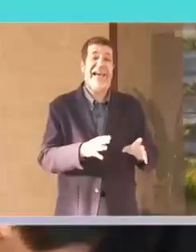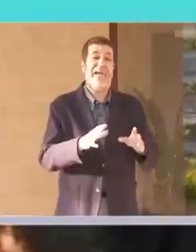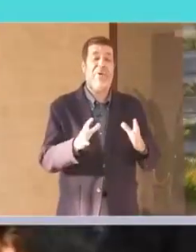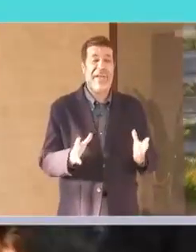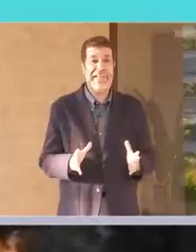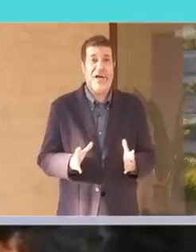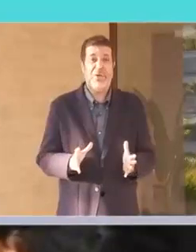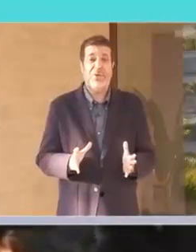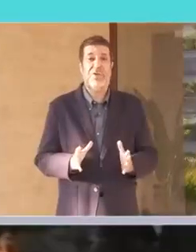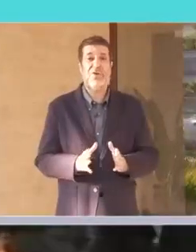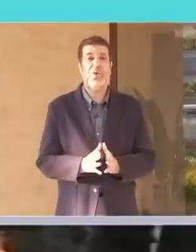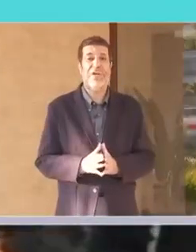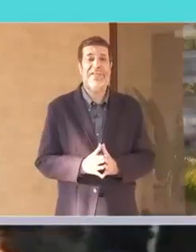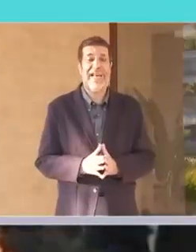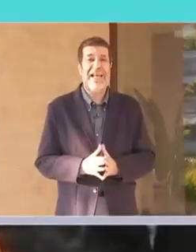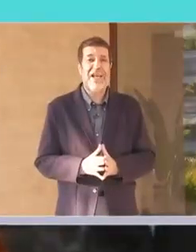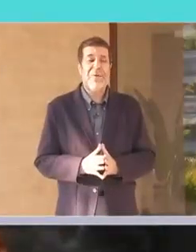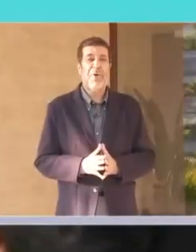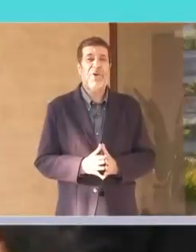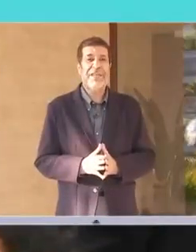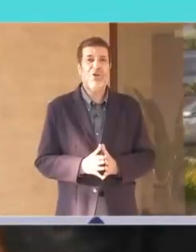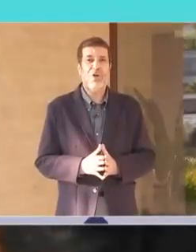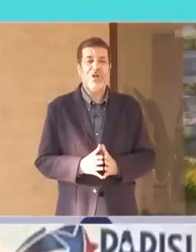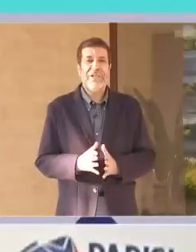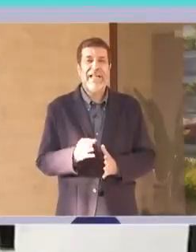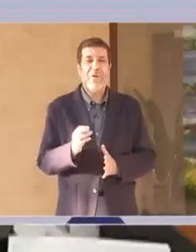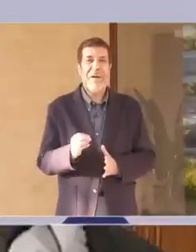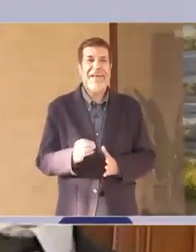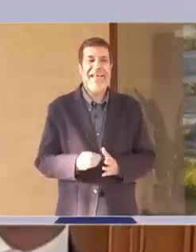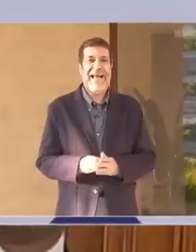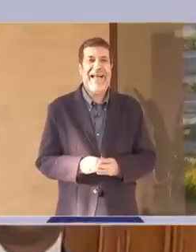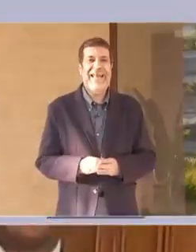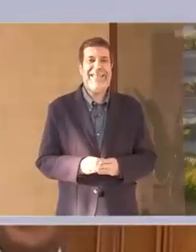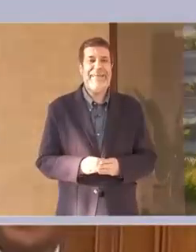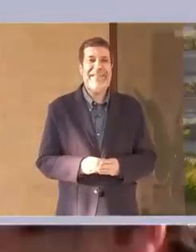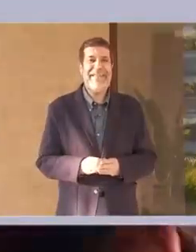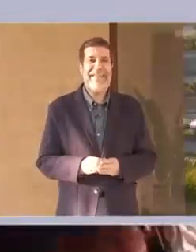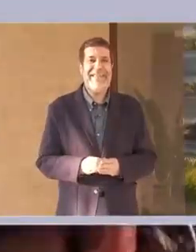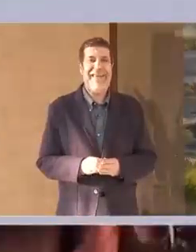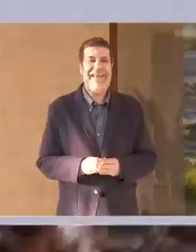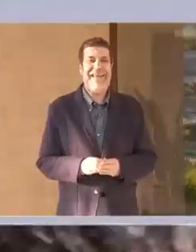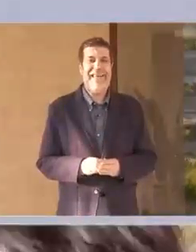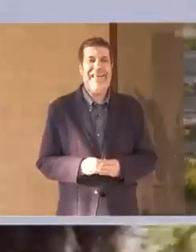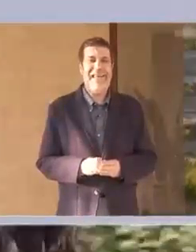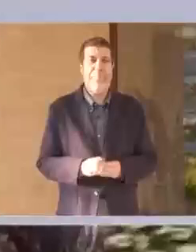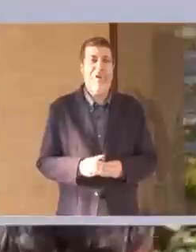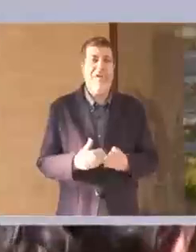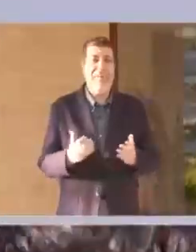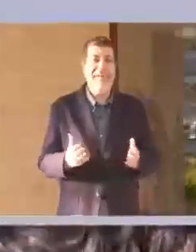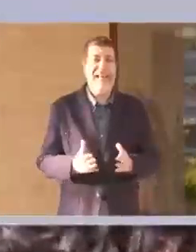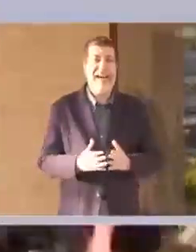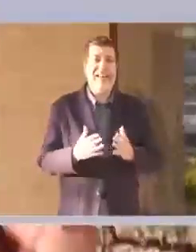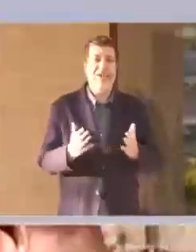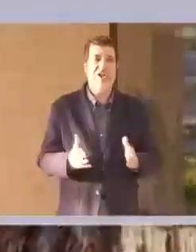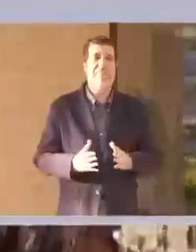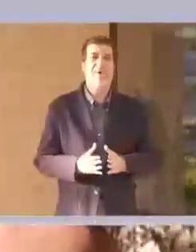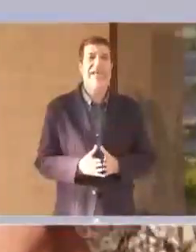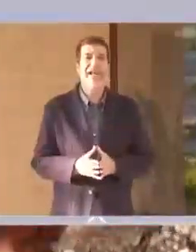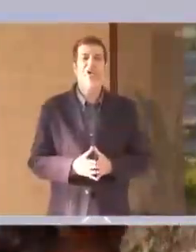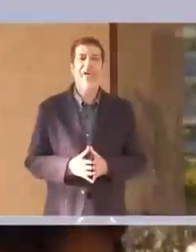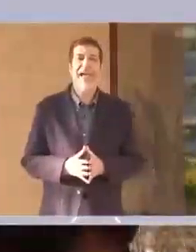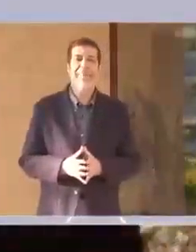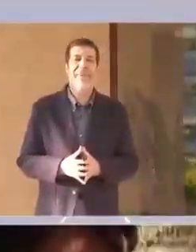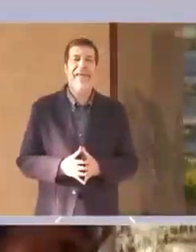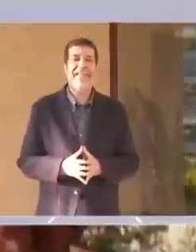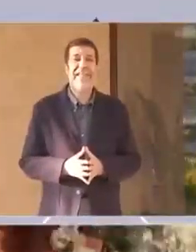sin que haya regularizado su situación judicial. Por lo tanto, de alguna manera, el tema tiene que ver y probablemente las razones por